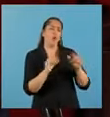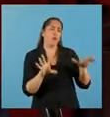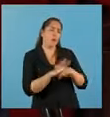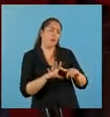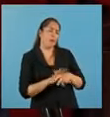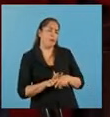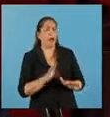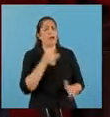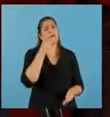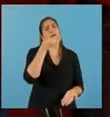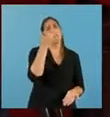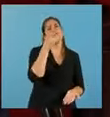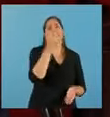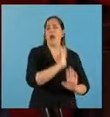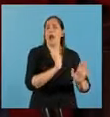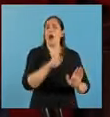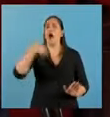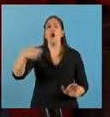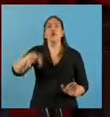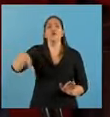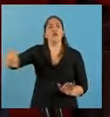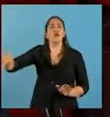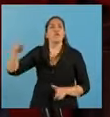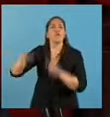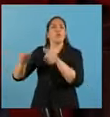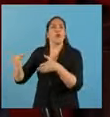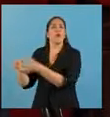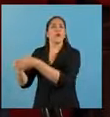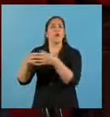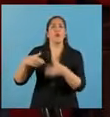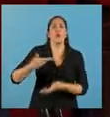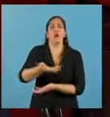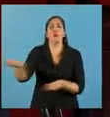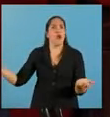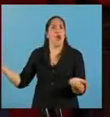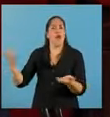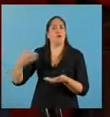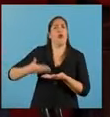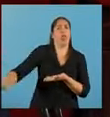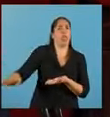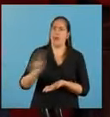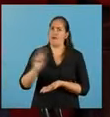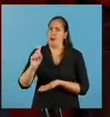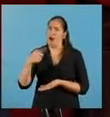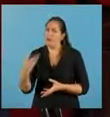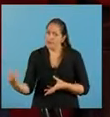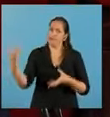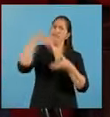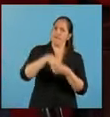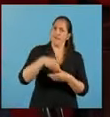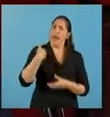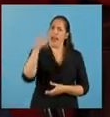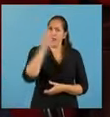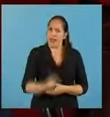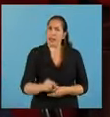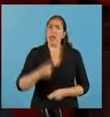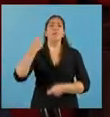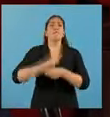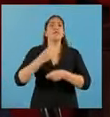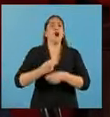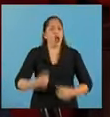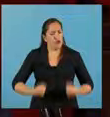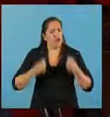teoría, dejando afuera a muchos sectores de nuestro pueblo. Estamos haciendo una Argentina inclusiva en la que el primer esfuerzo